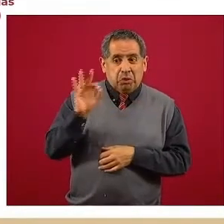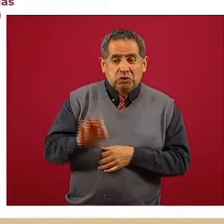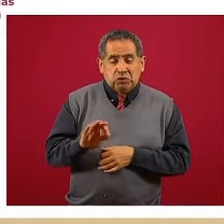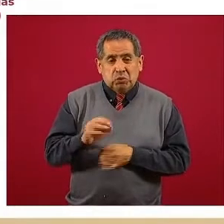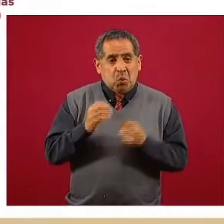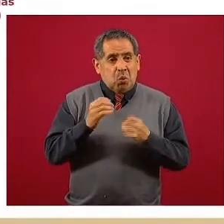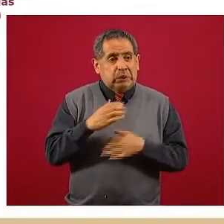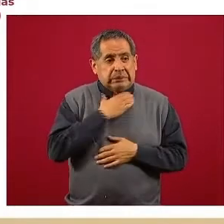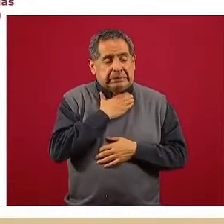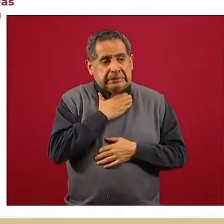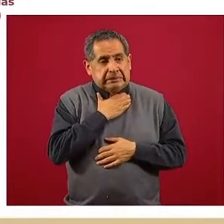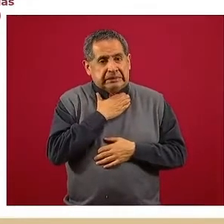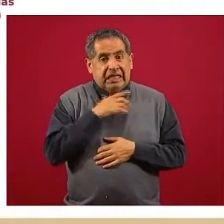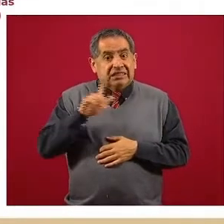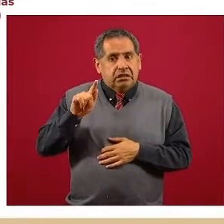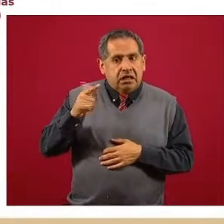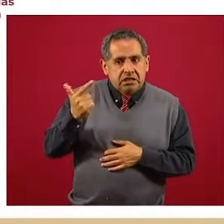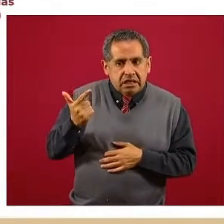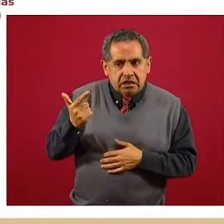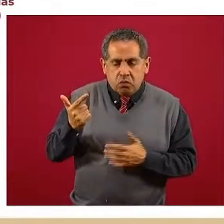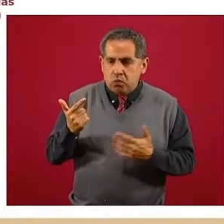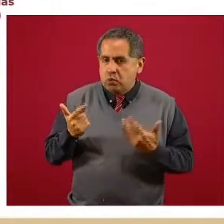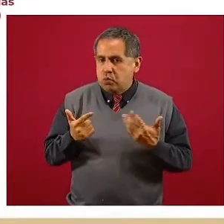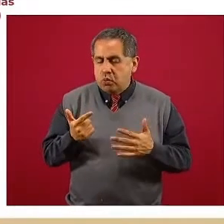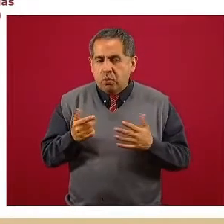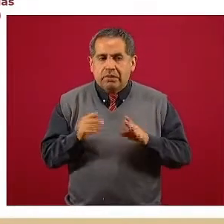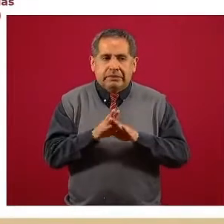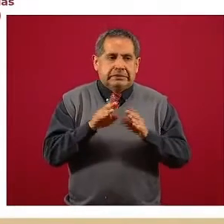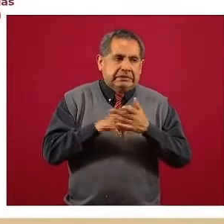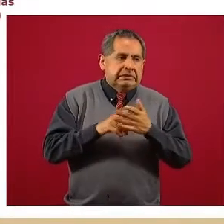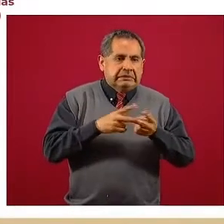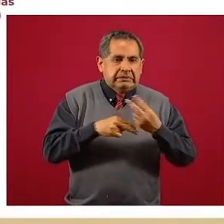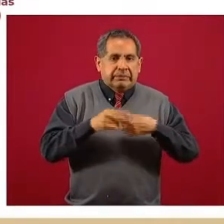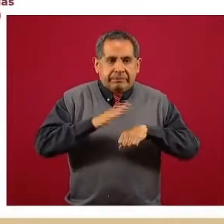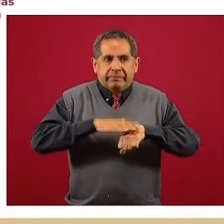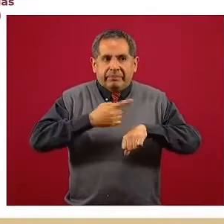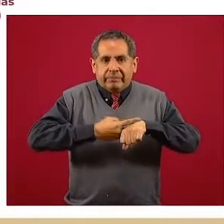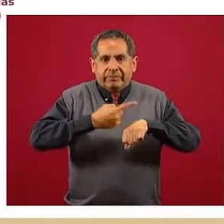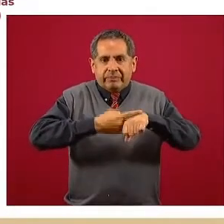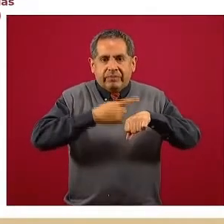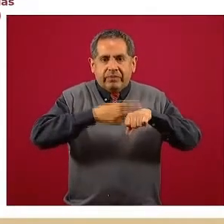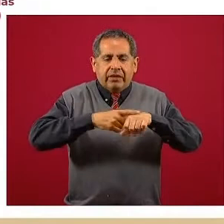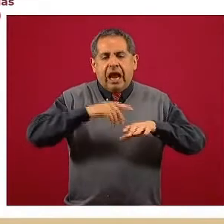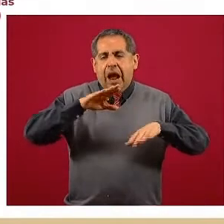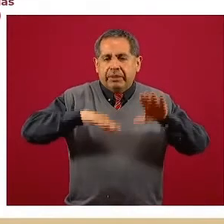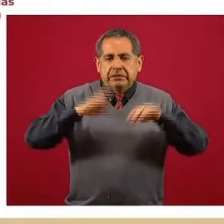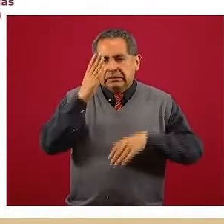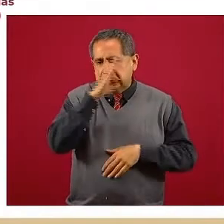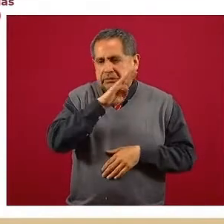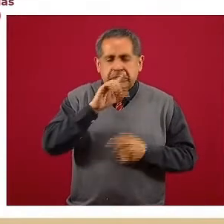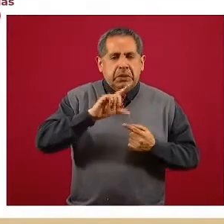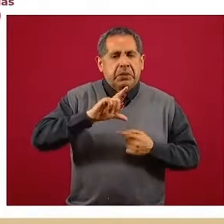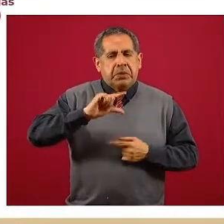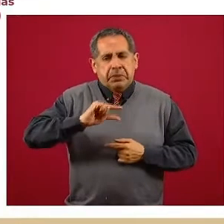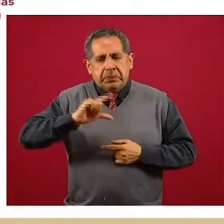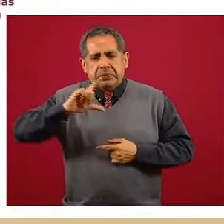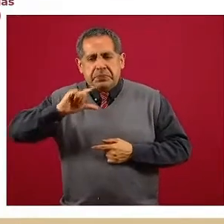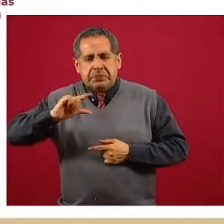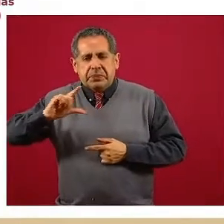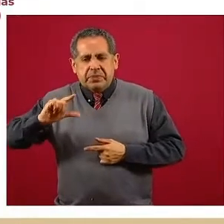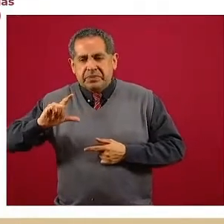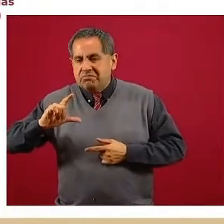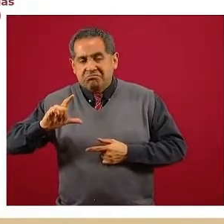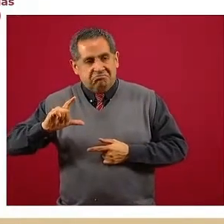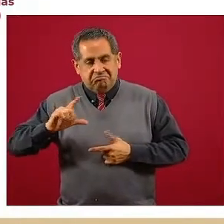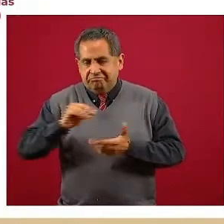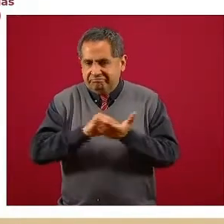tienen 77%, ha estado variando, han estado subiendo y bajando las camas. Recordemos que esto es un balance entre las personas que